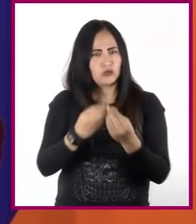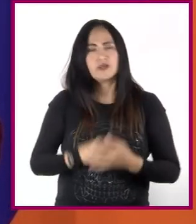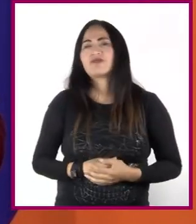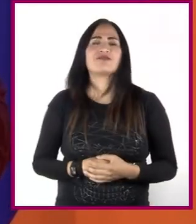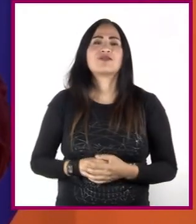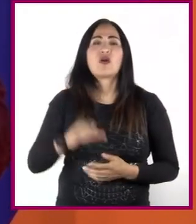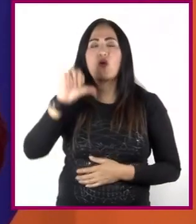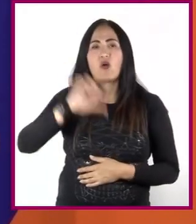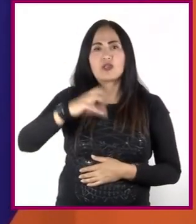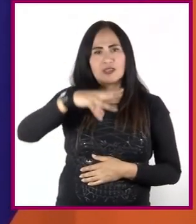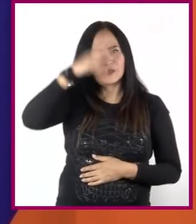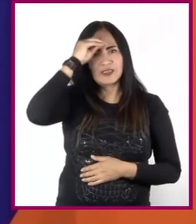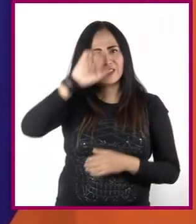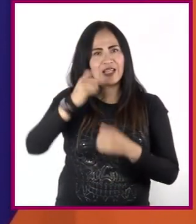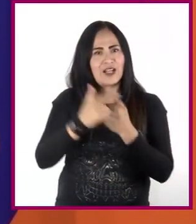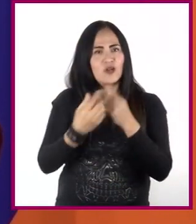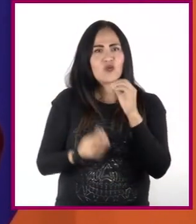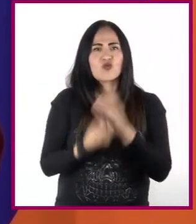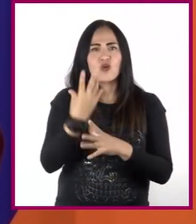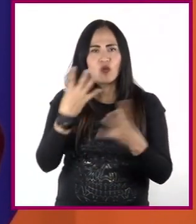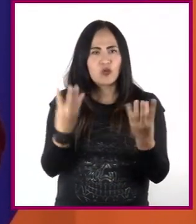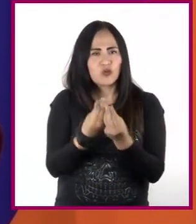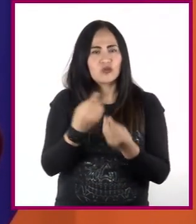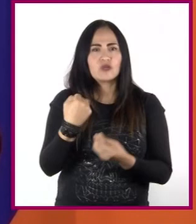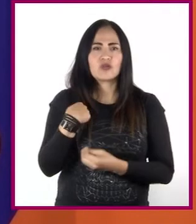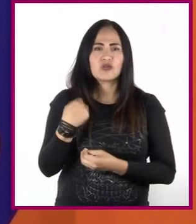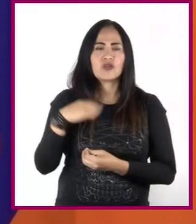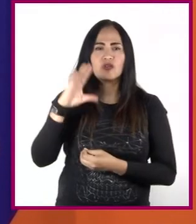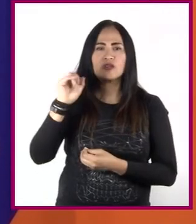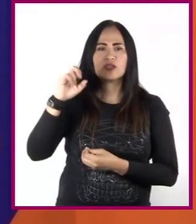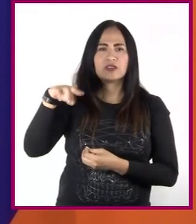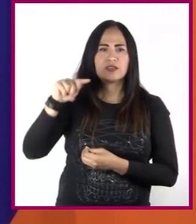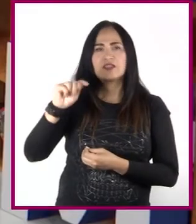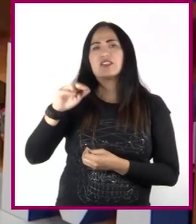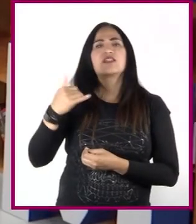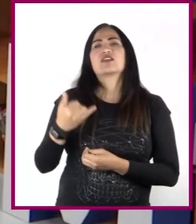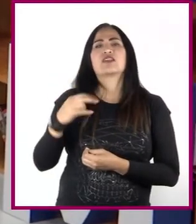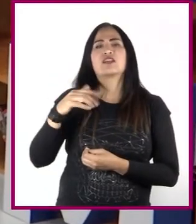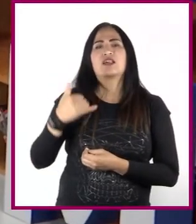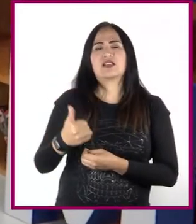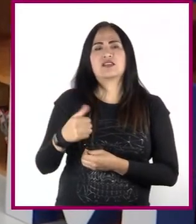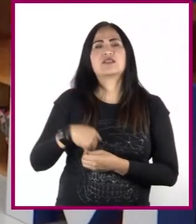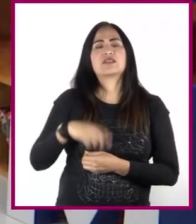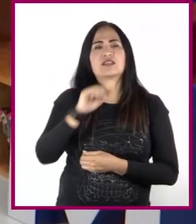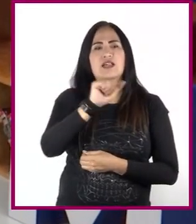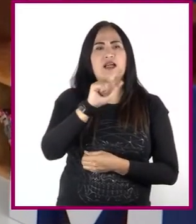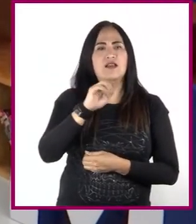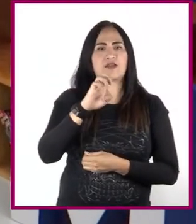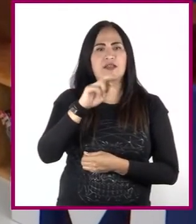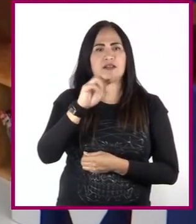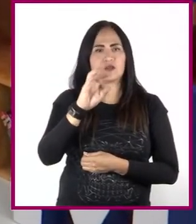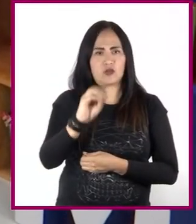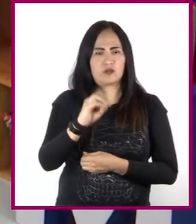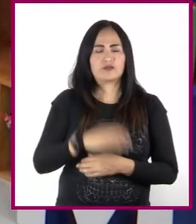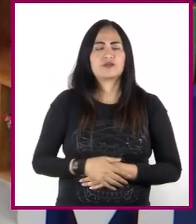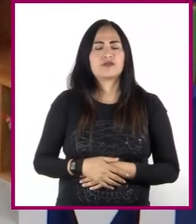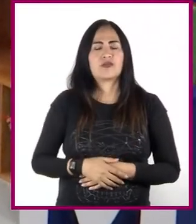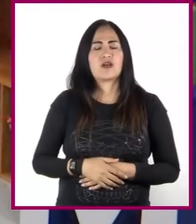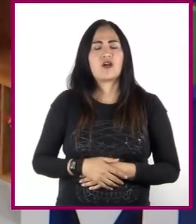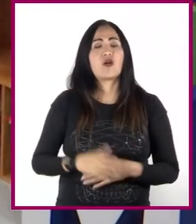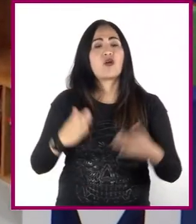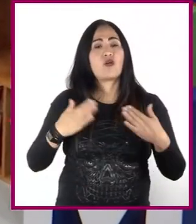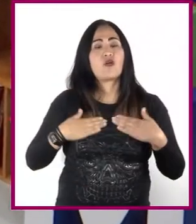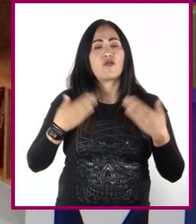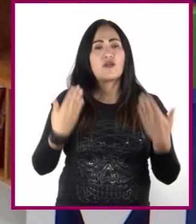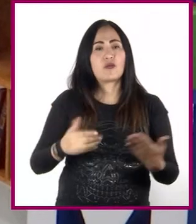Hemos aprendido algo nuevo juntos. Somos Cintia Callejas y Alberto Ábrego. Confiamos en encontrarnos